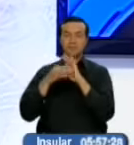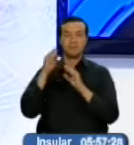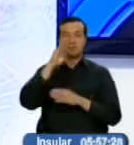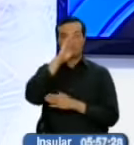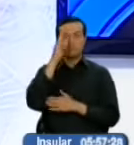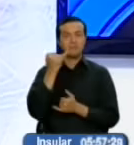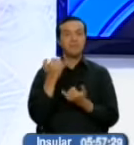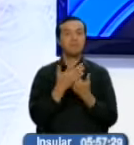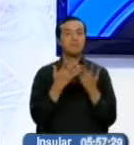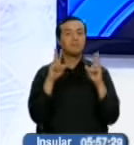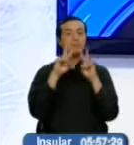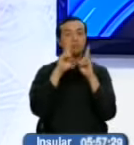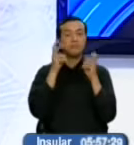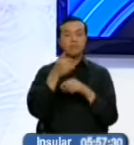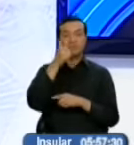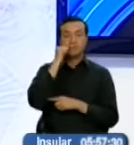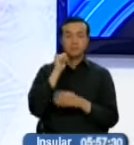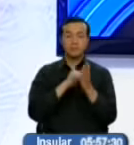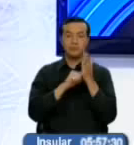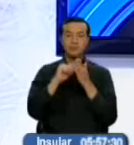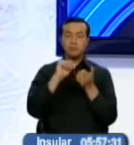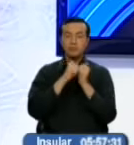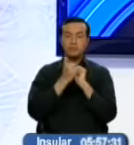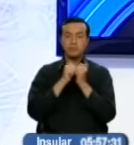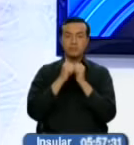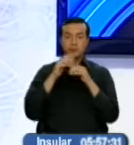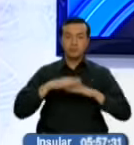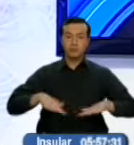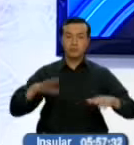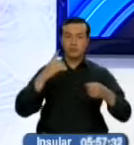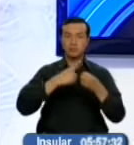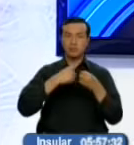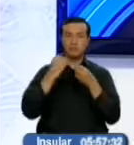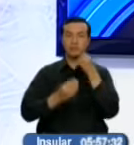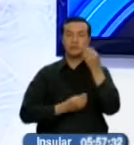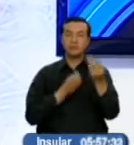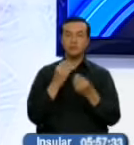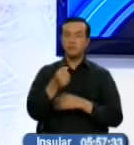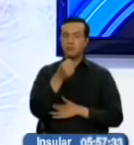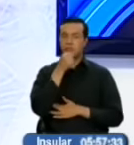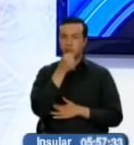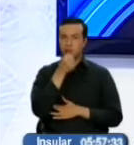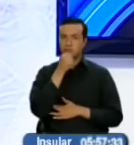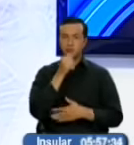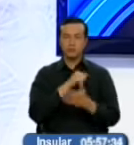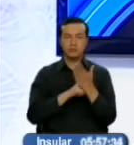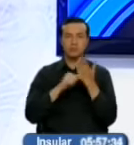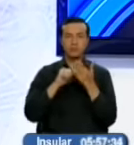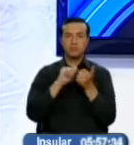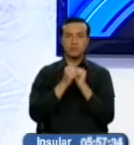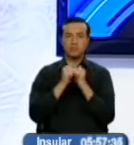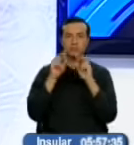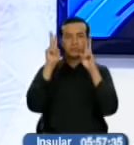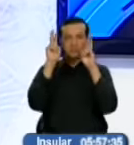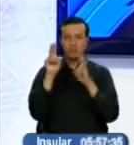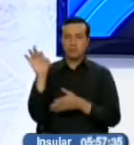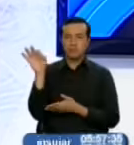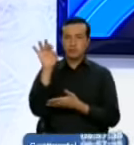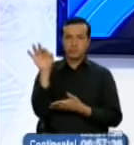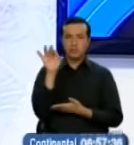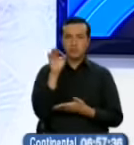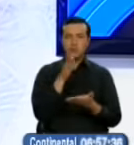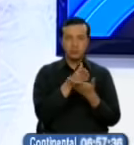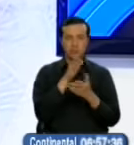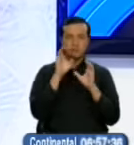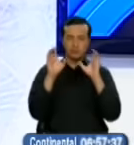Nos quedamos en el tema porque ayer en el Ministerio de Deporte, acá en la capital de la República, se realizó un conversatorio del ministro Javier Enderica con varios representantes de medios